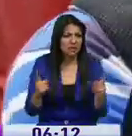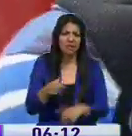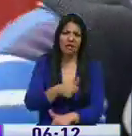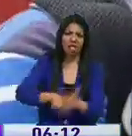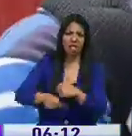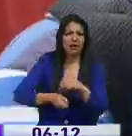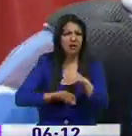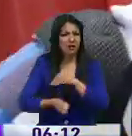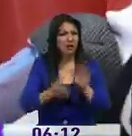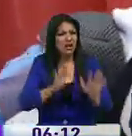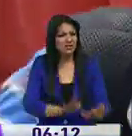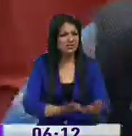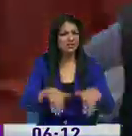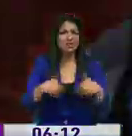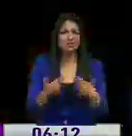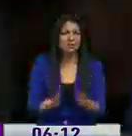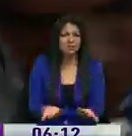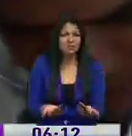vean